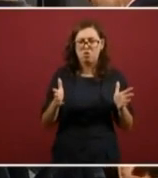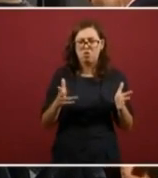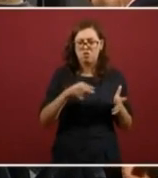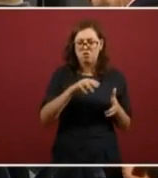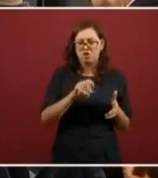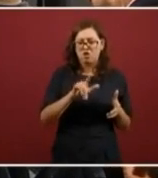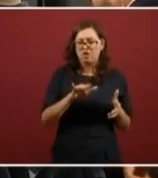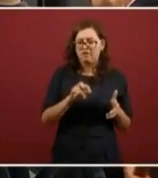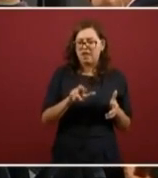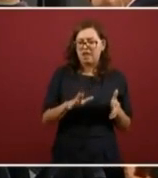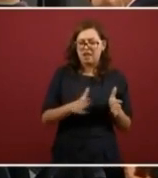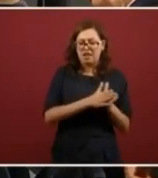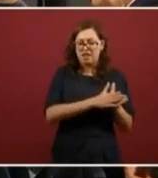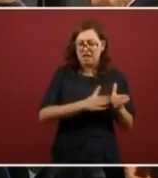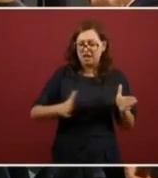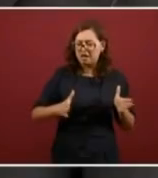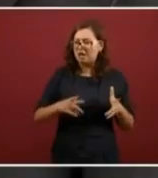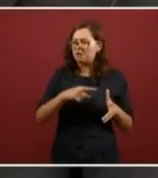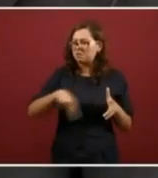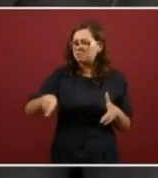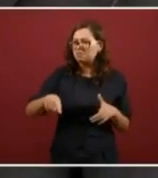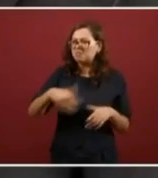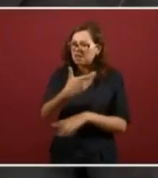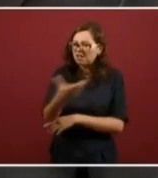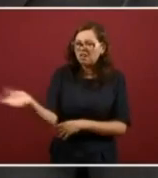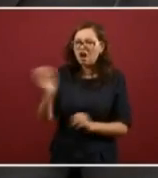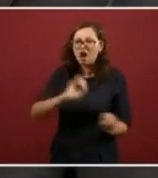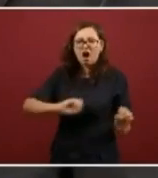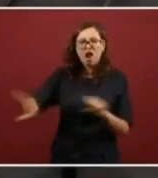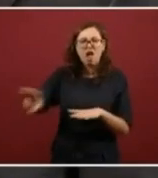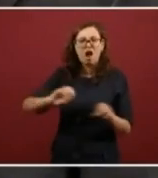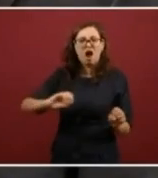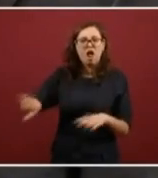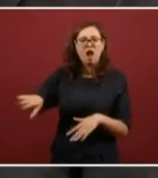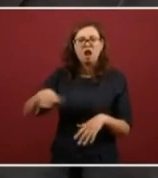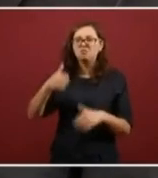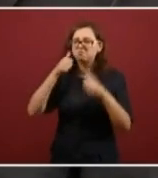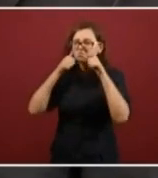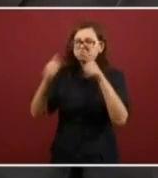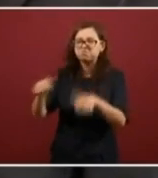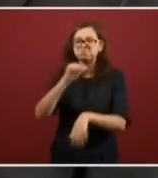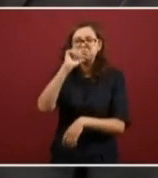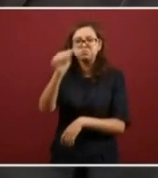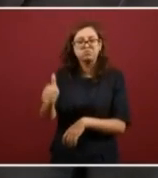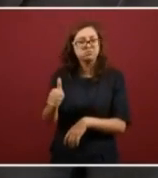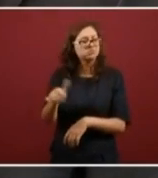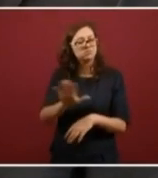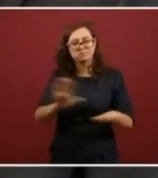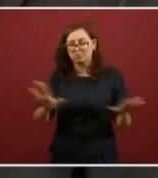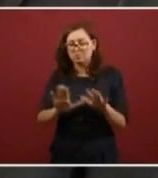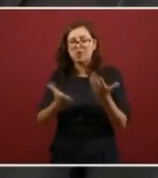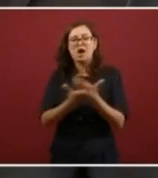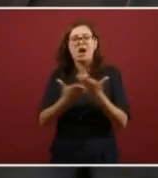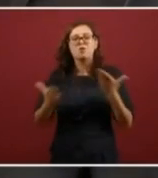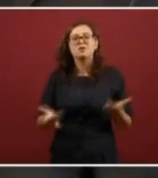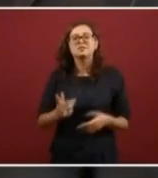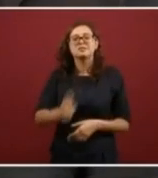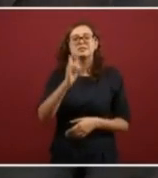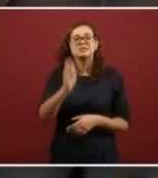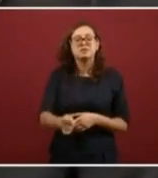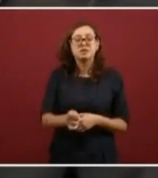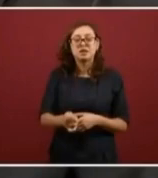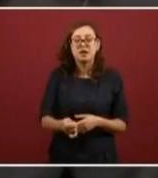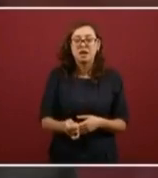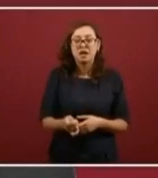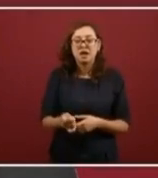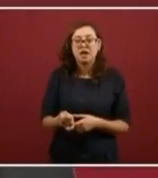anterior, el periodo neoliberal. Es regresar al campo, apoyar al productor